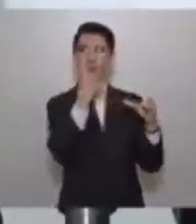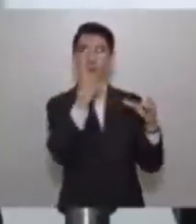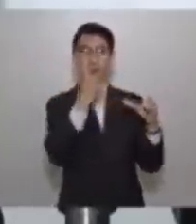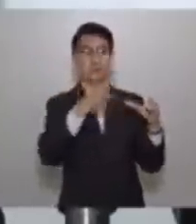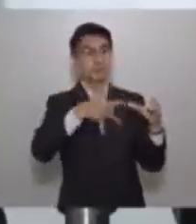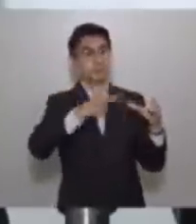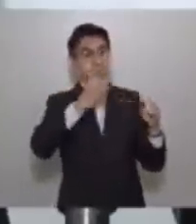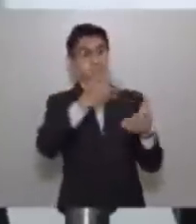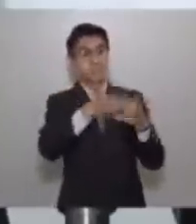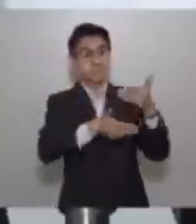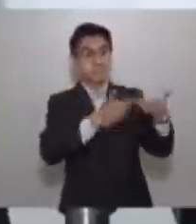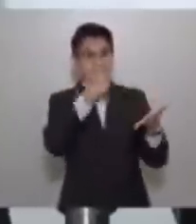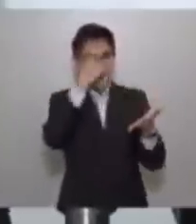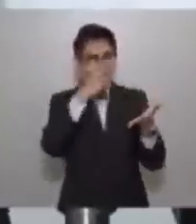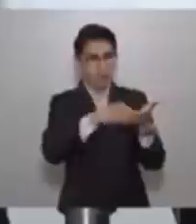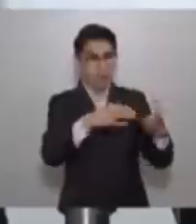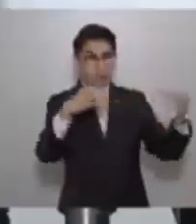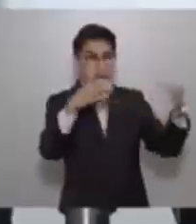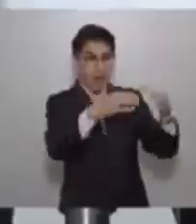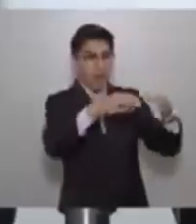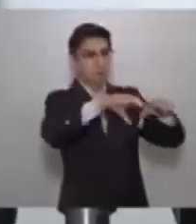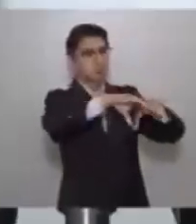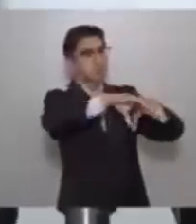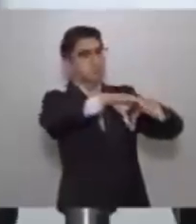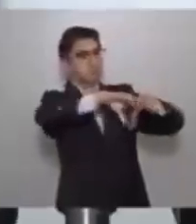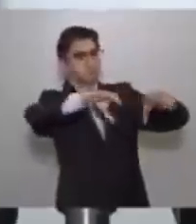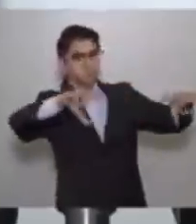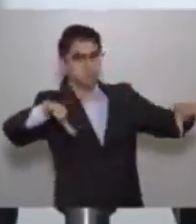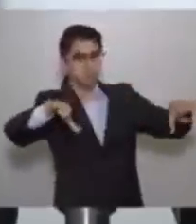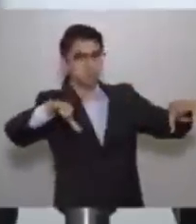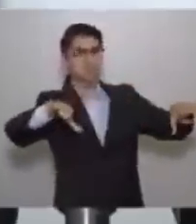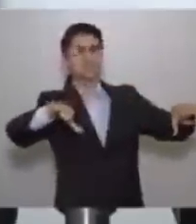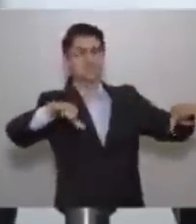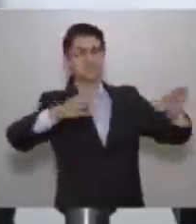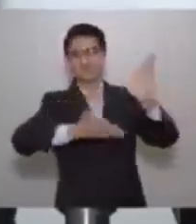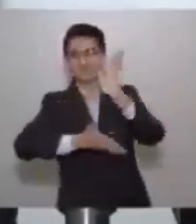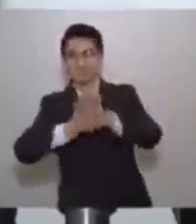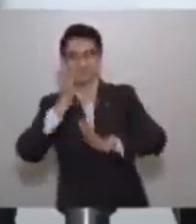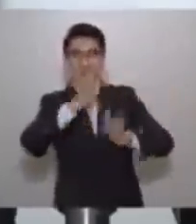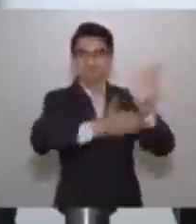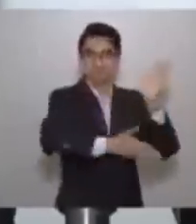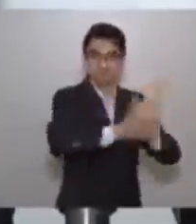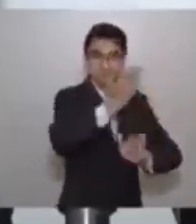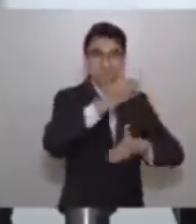ocurrió justamente en el poblado de San Vicente.